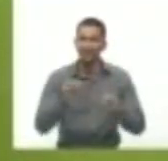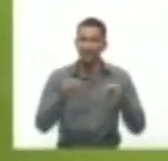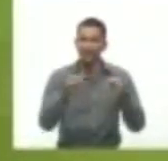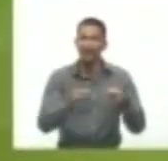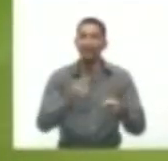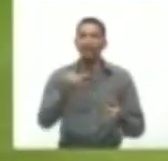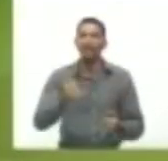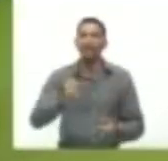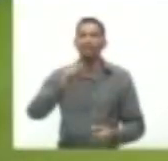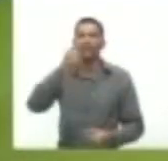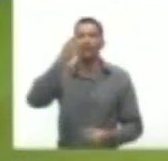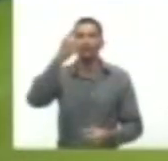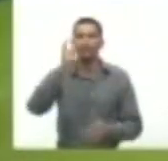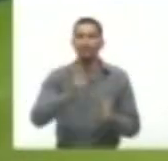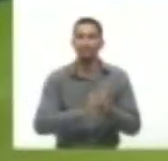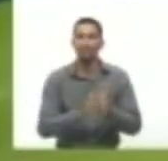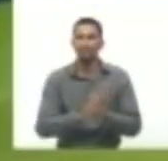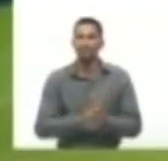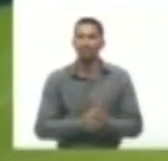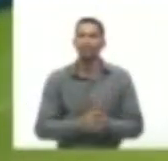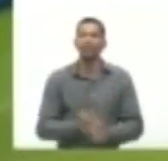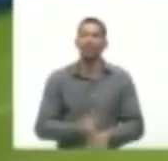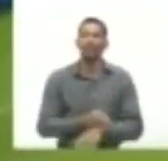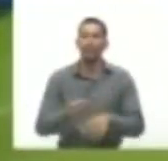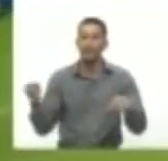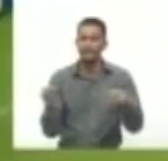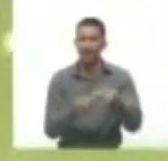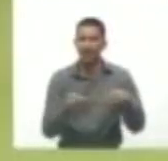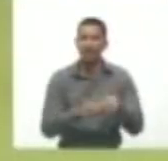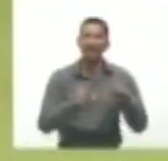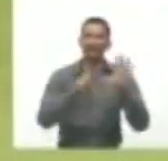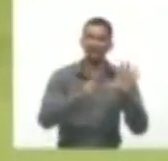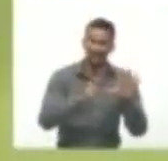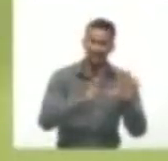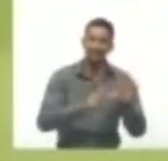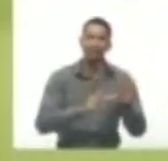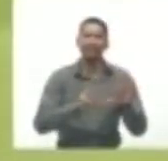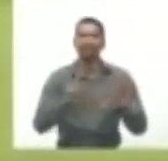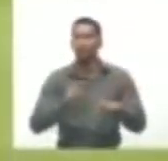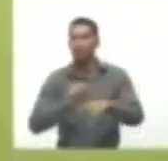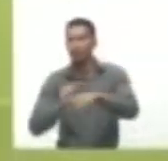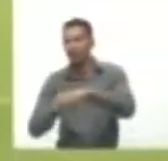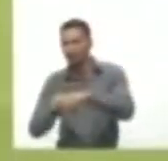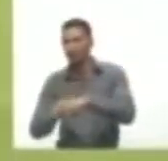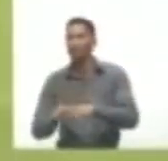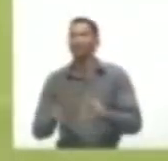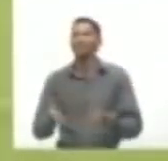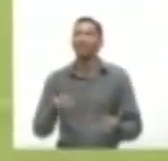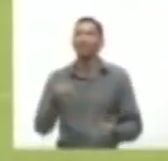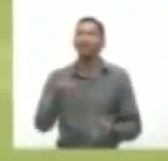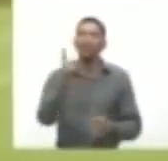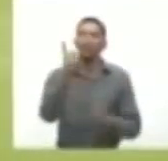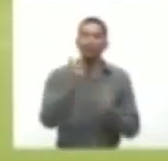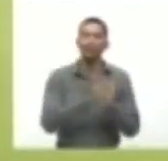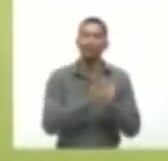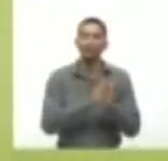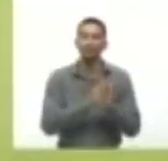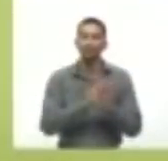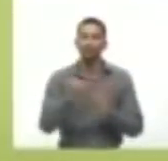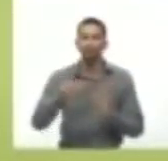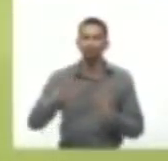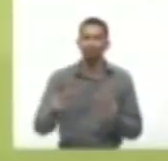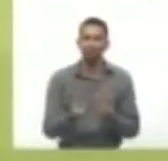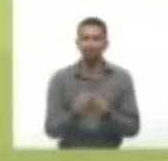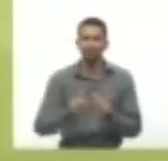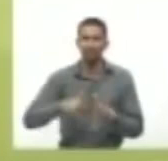6 goles en contra en los últimos 3 partidos, 2 a favor y solo 1 punto de 9 posibles, registra la selección Colombia Sub-20 en el sudamericano